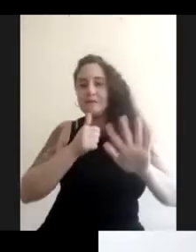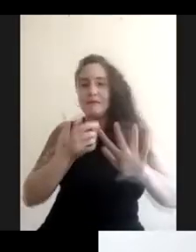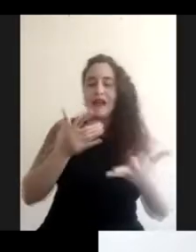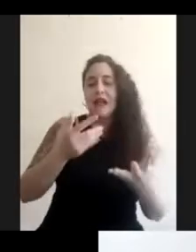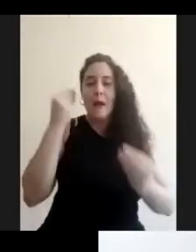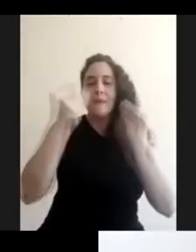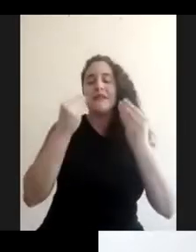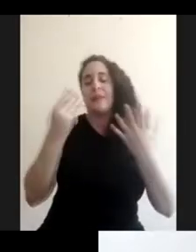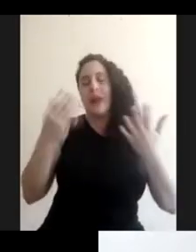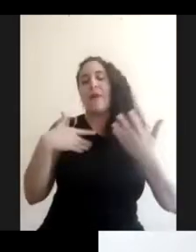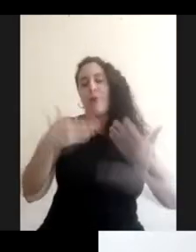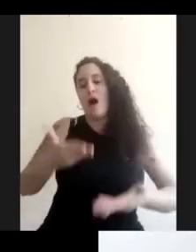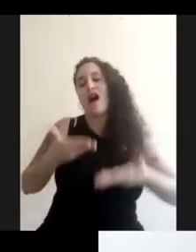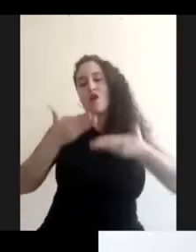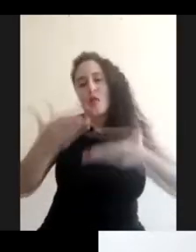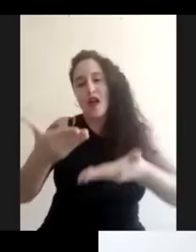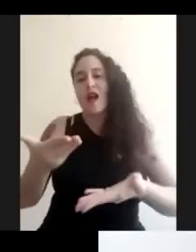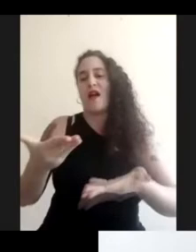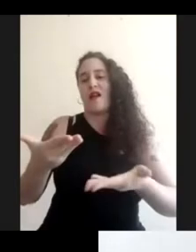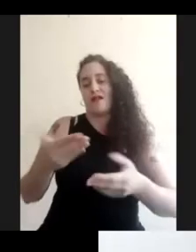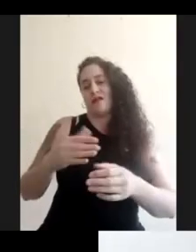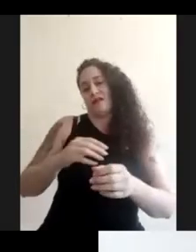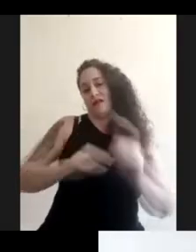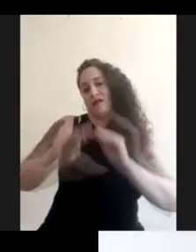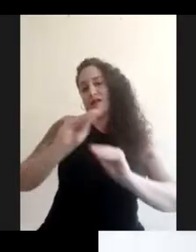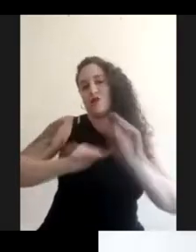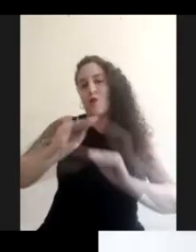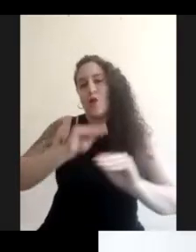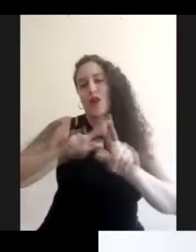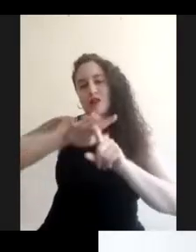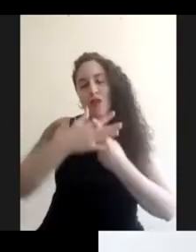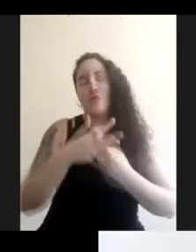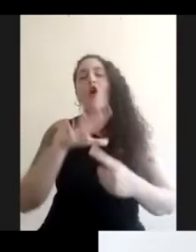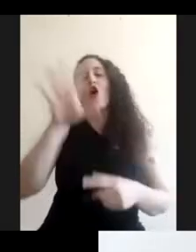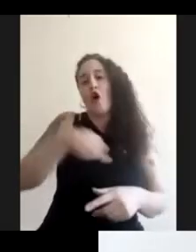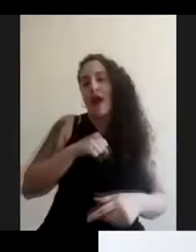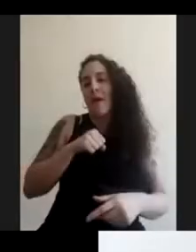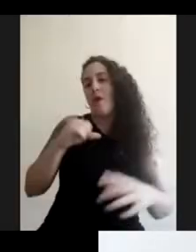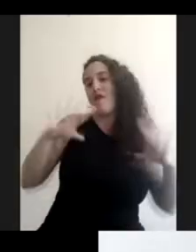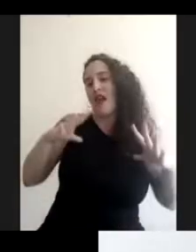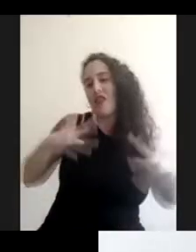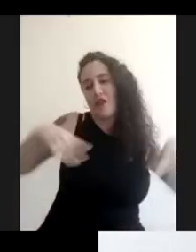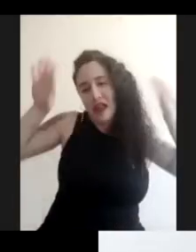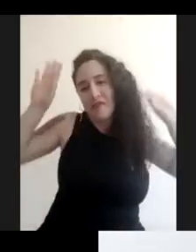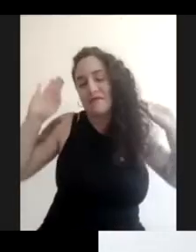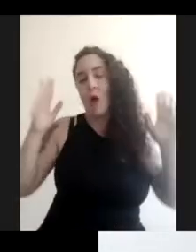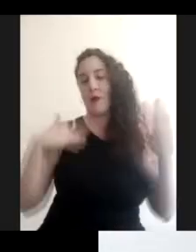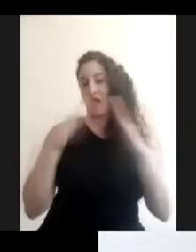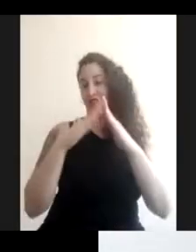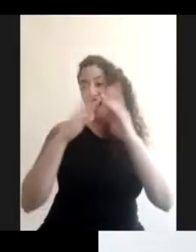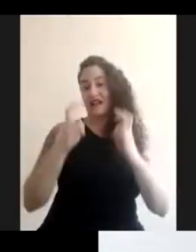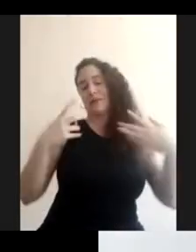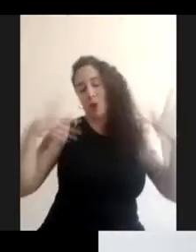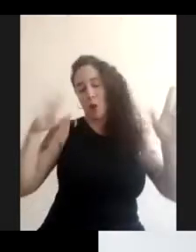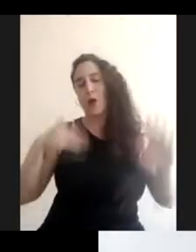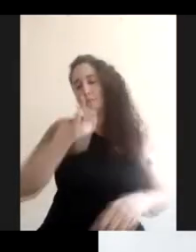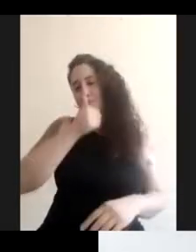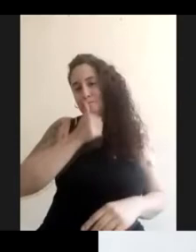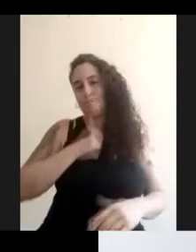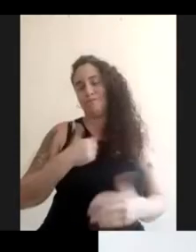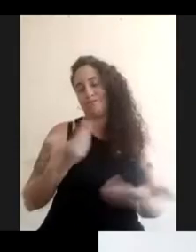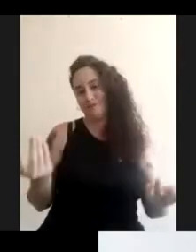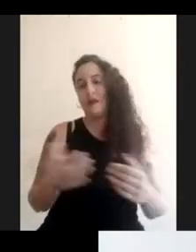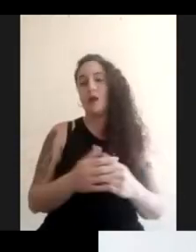ayudar, vamos a colaborar con la situación excepcional, vamos a cogernos vacaciones aunque vayamos hasta en casa, venga. Y justo cuando el primer